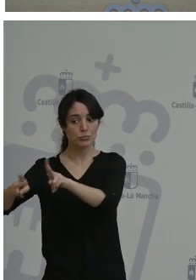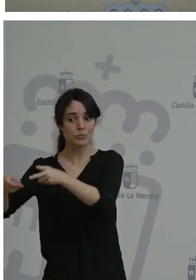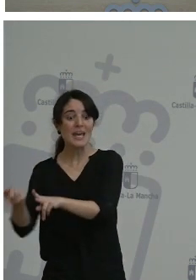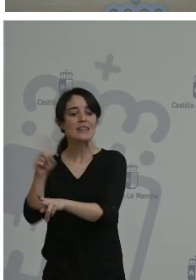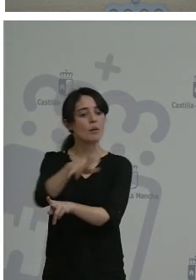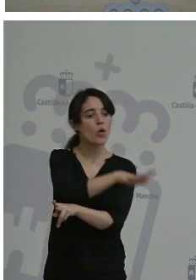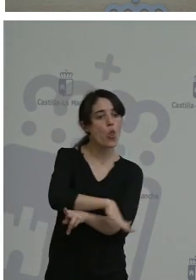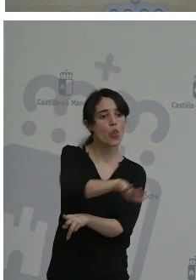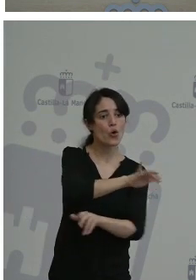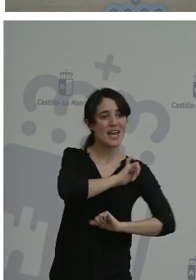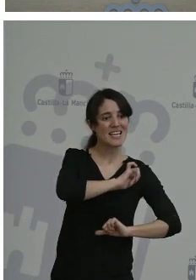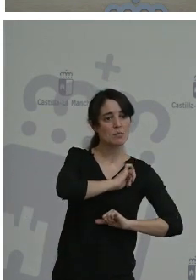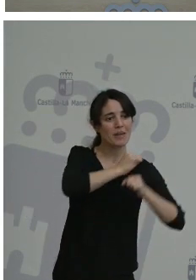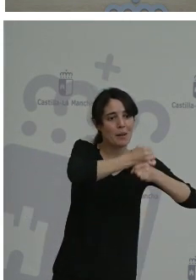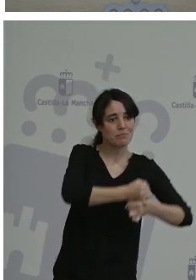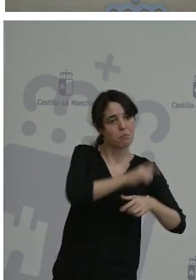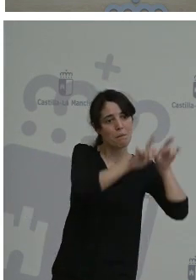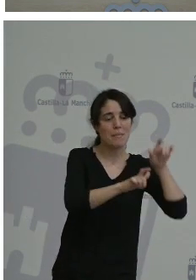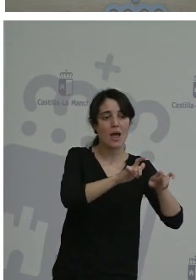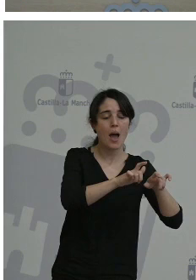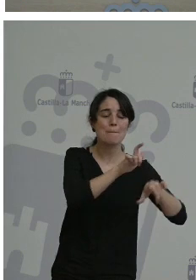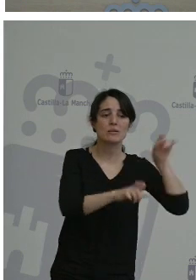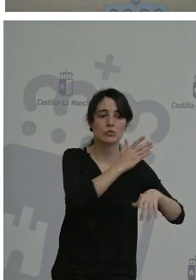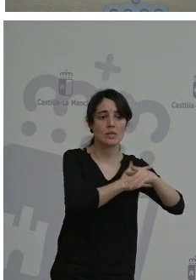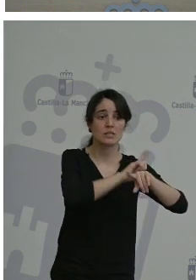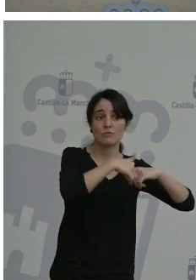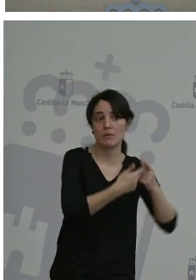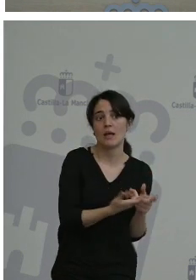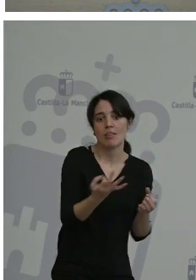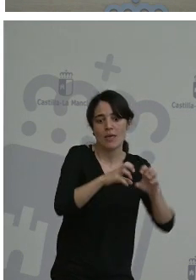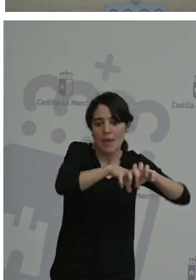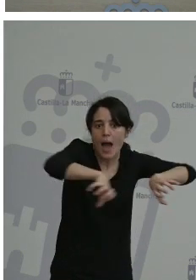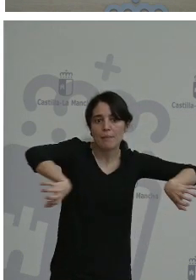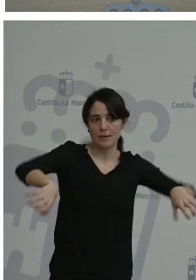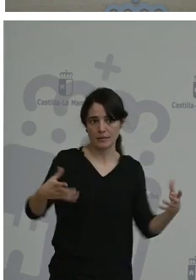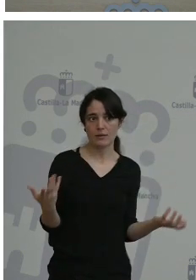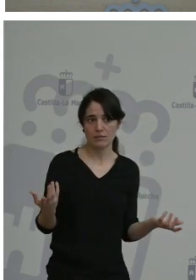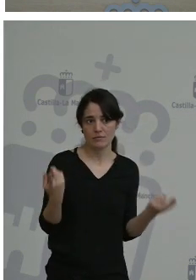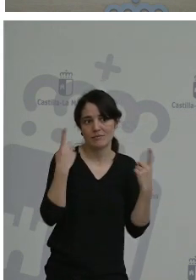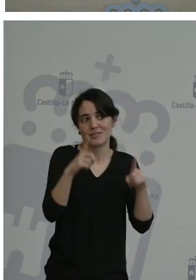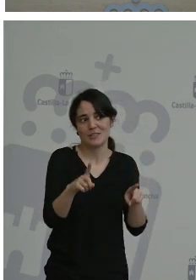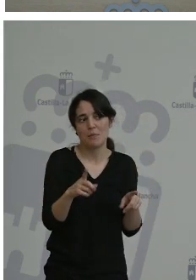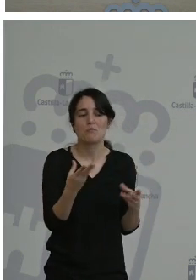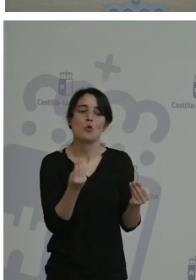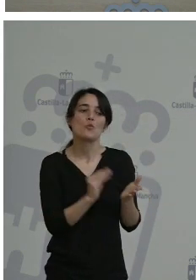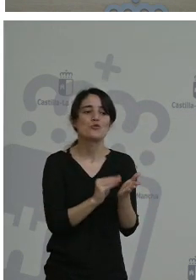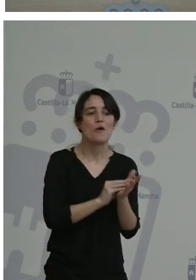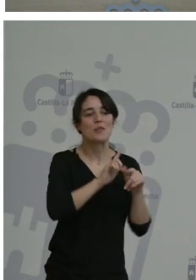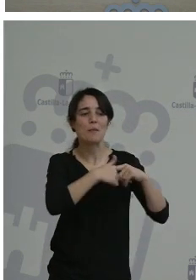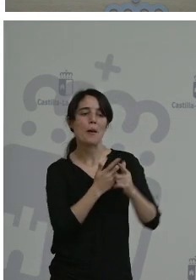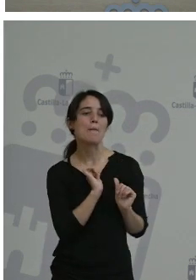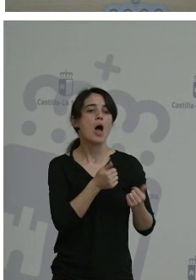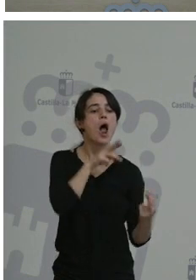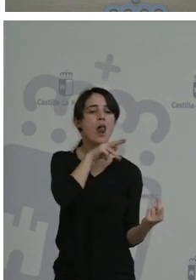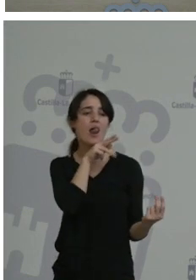para estos familiares, que lo ideal es que estuvieran ciertamente apartadas, porque es verdad que a veces las familias empezamos a hablar y no nos damos